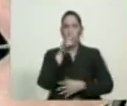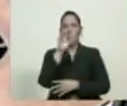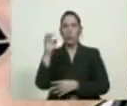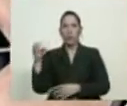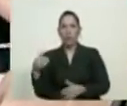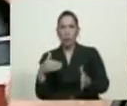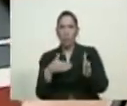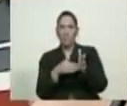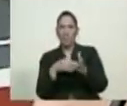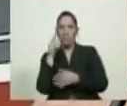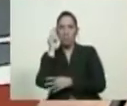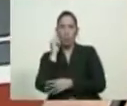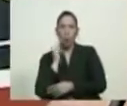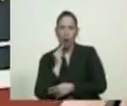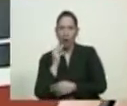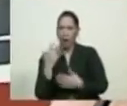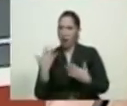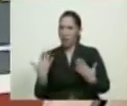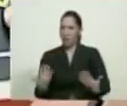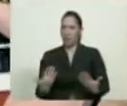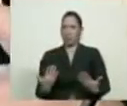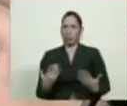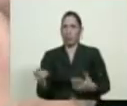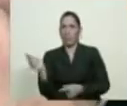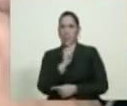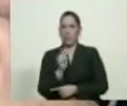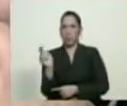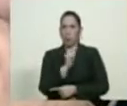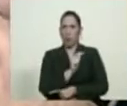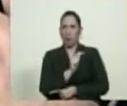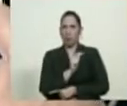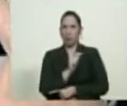5.200.000 bolívares fuertes mensuales, es decir,